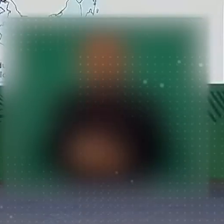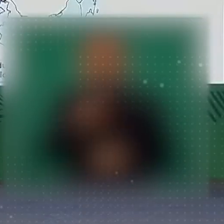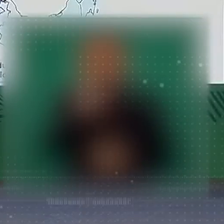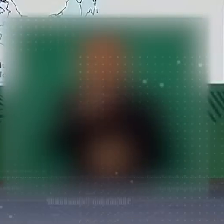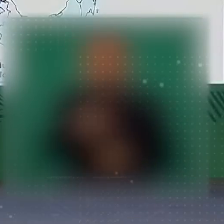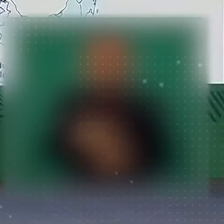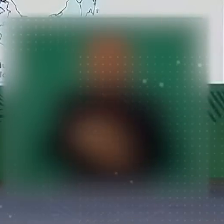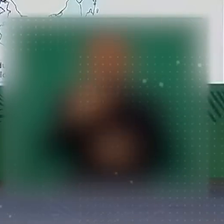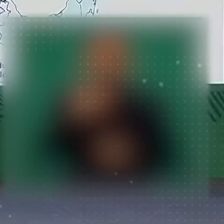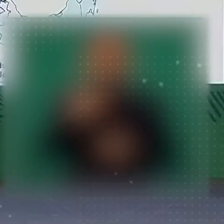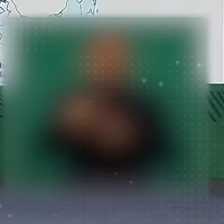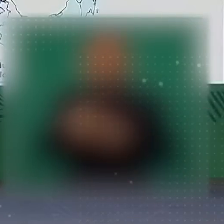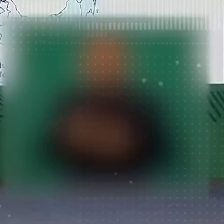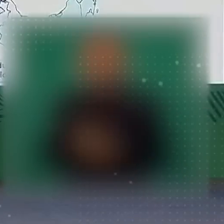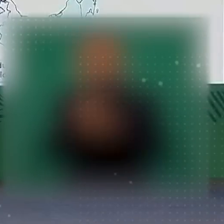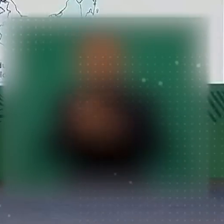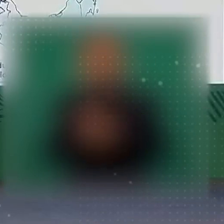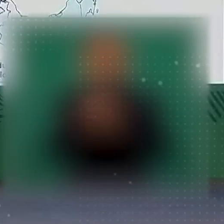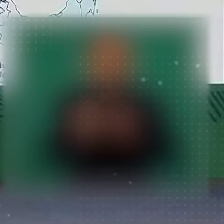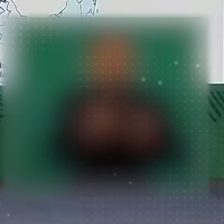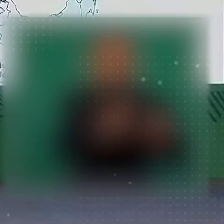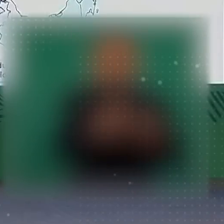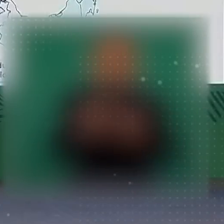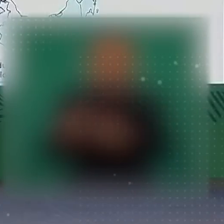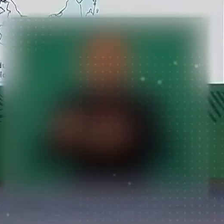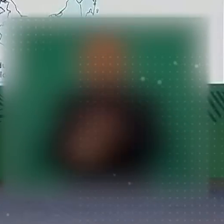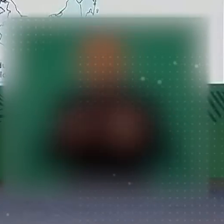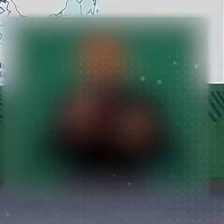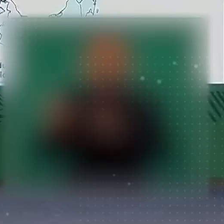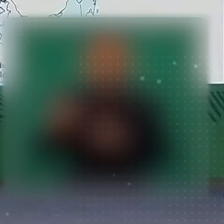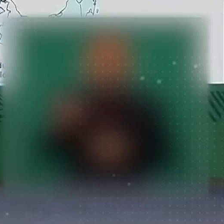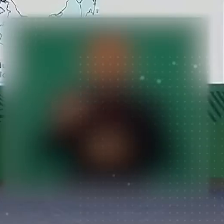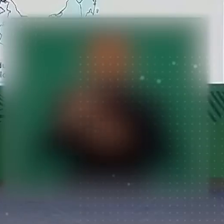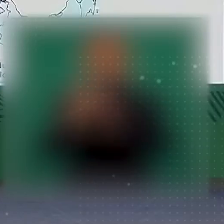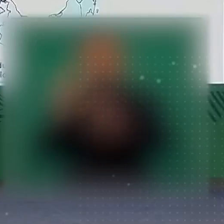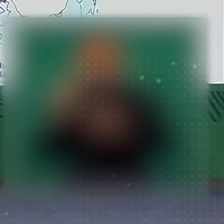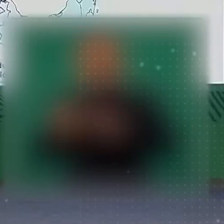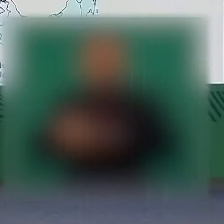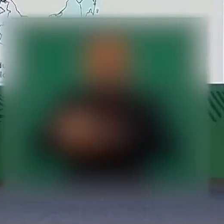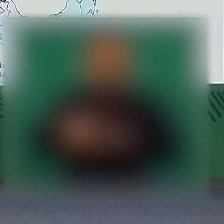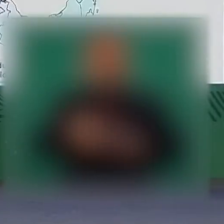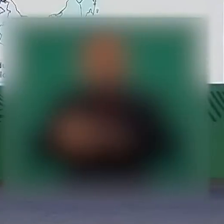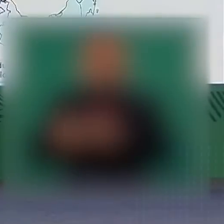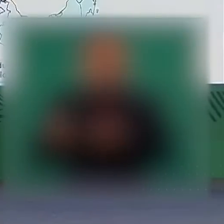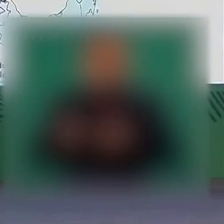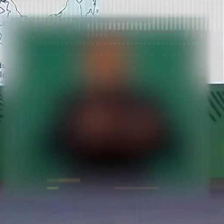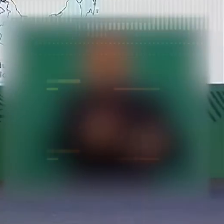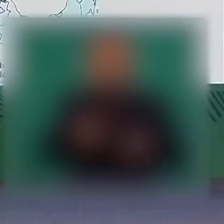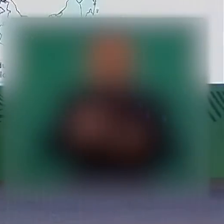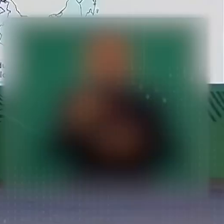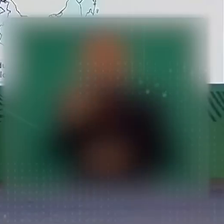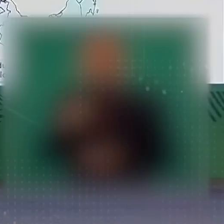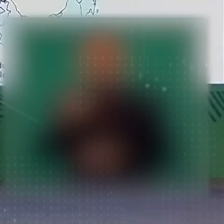retiró del servicio militar, pero el presidente solicitó su apoyo para seguir limpiando de corrupción las aduanas portuarias y